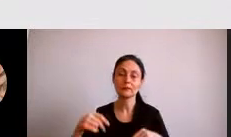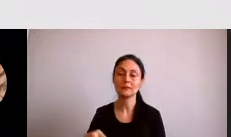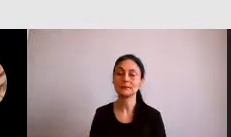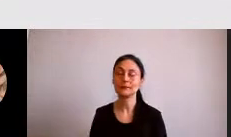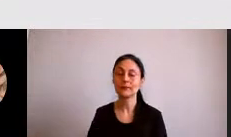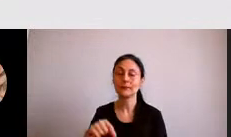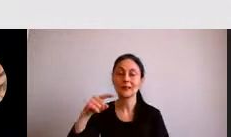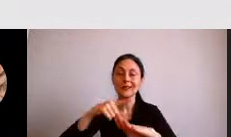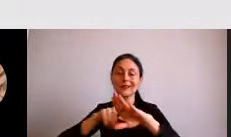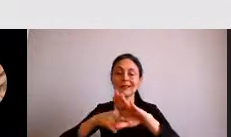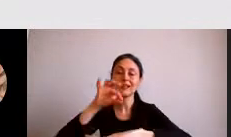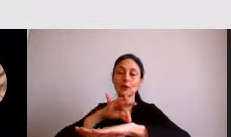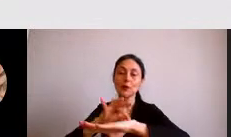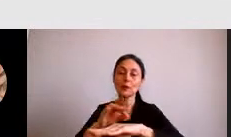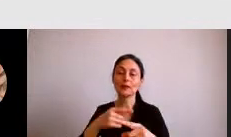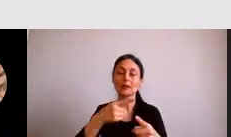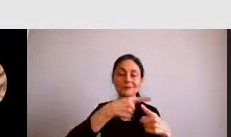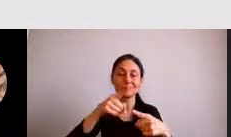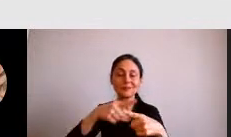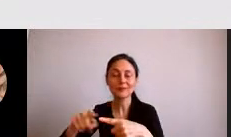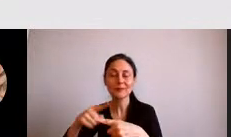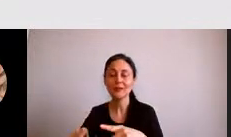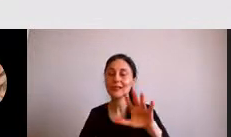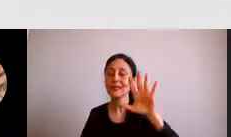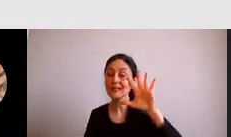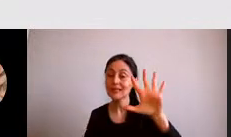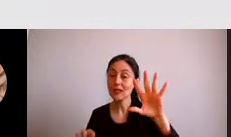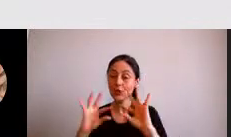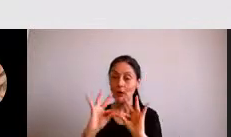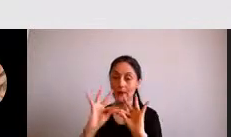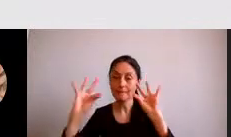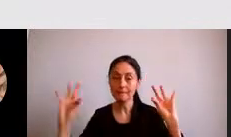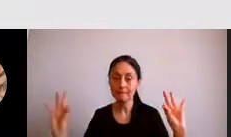médica tiene 5 especialidades,